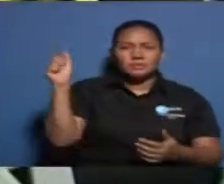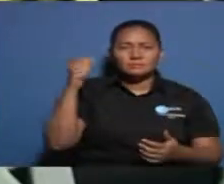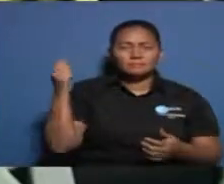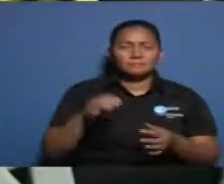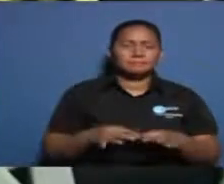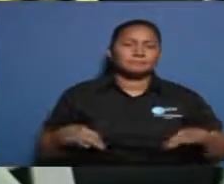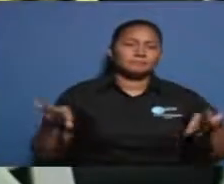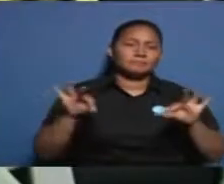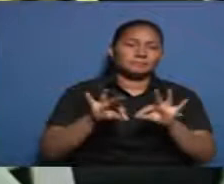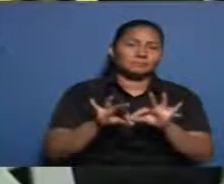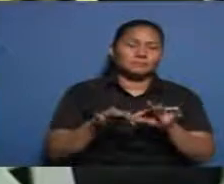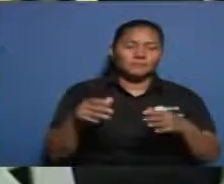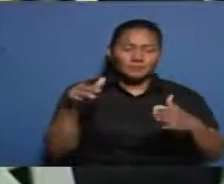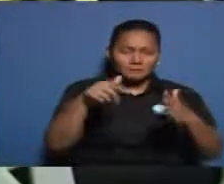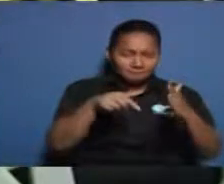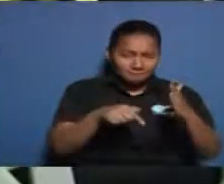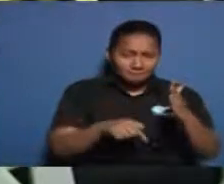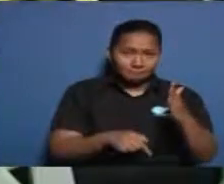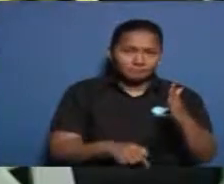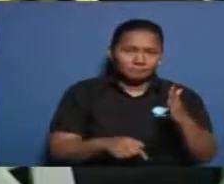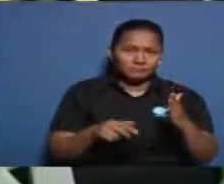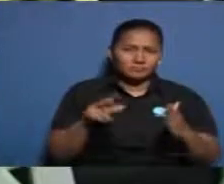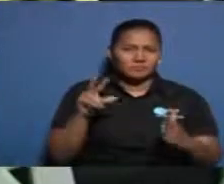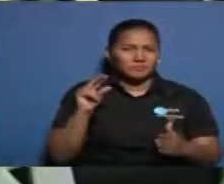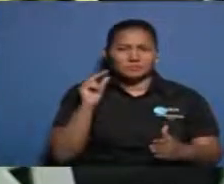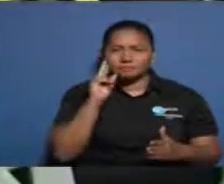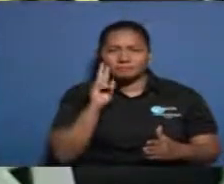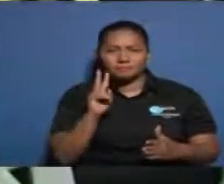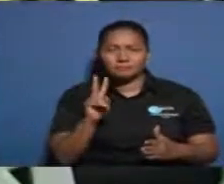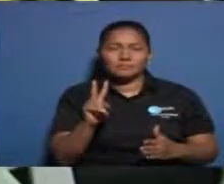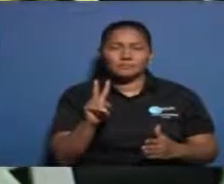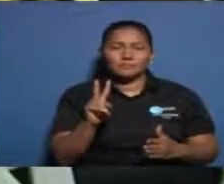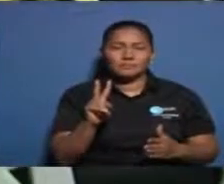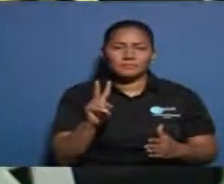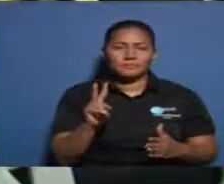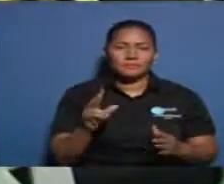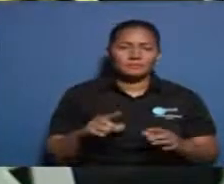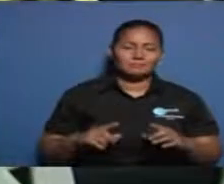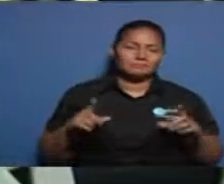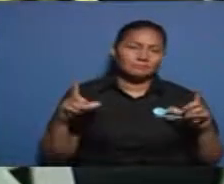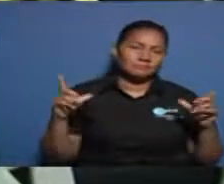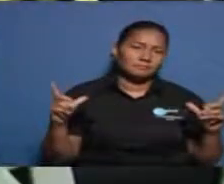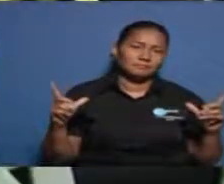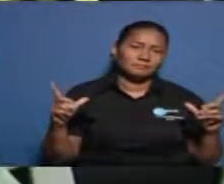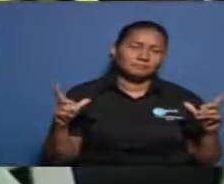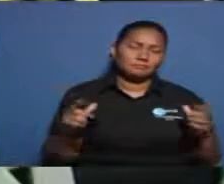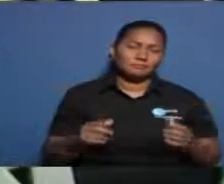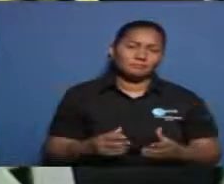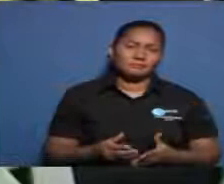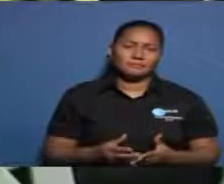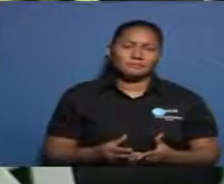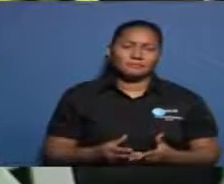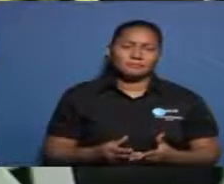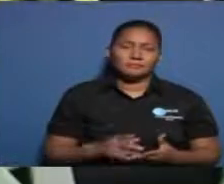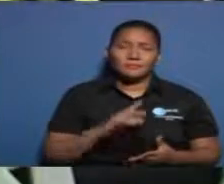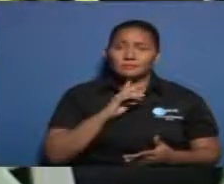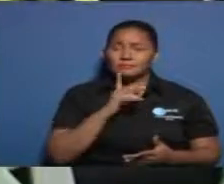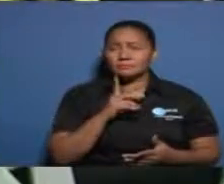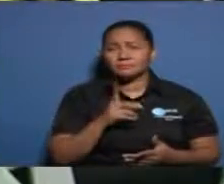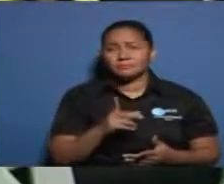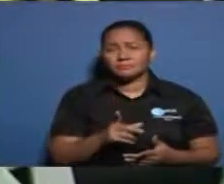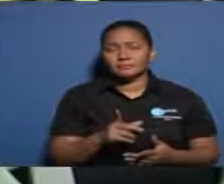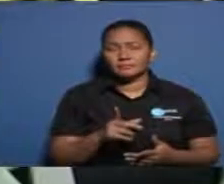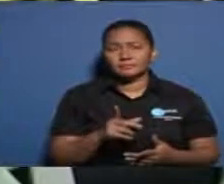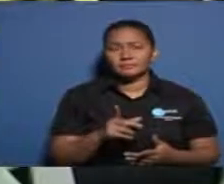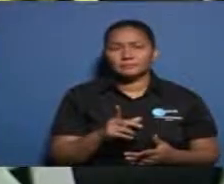que no se ve es todavía inconmensurable y ya que estamos hablando de la violencia y yo